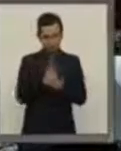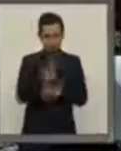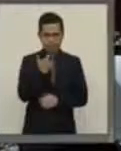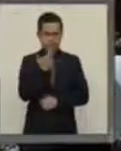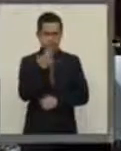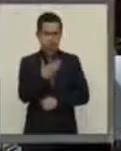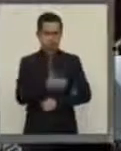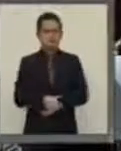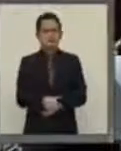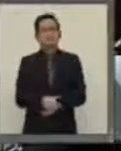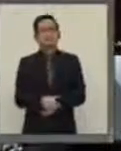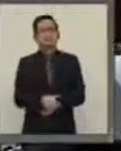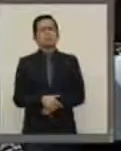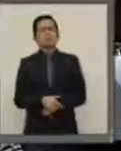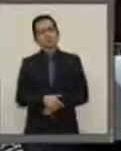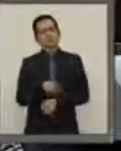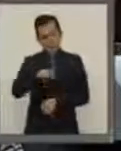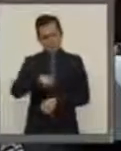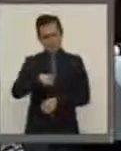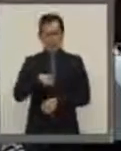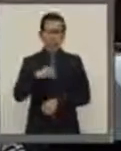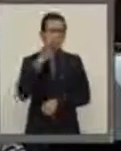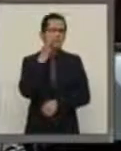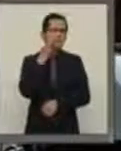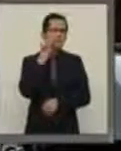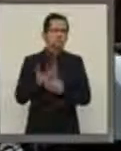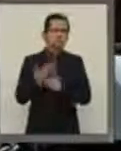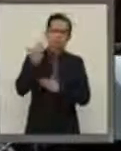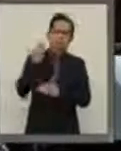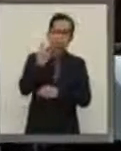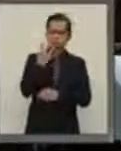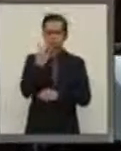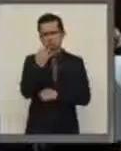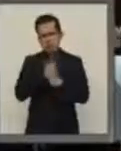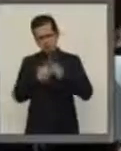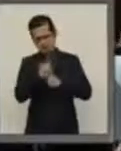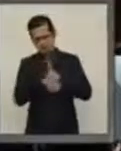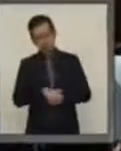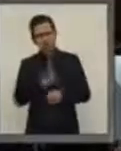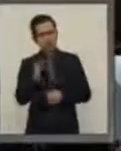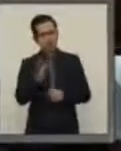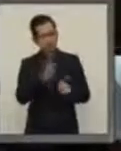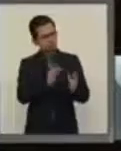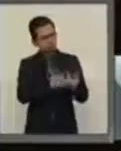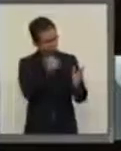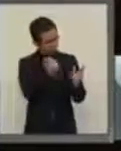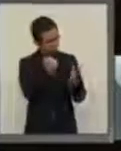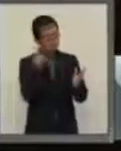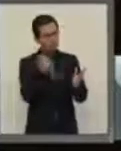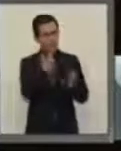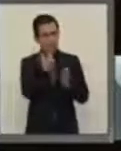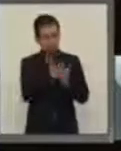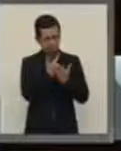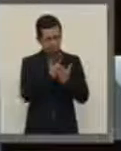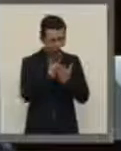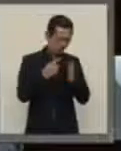Hace 4 años, esta Cámara aprobó una reforma laboral con un corte muy distinto a la que hoy se está discutiendo y seguramente se